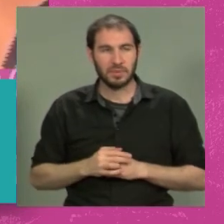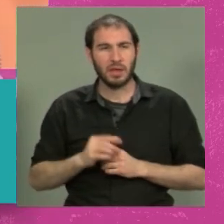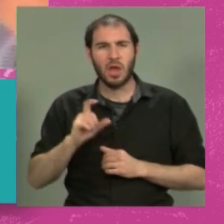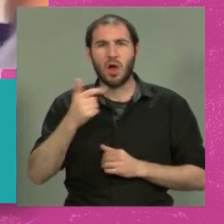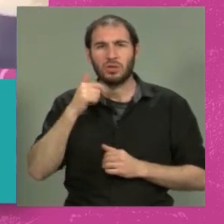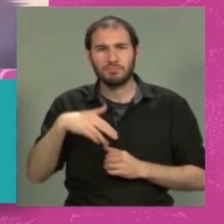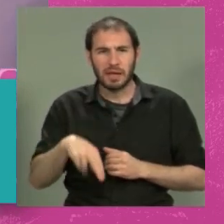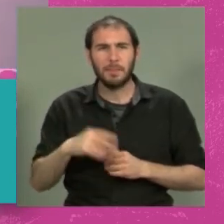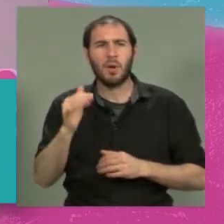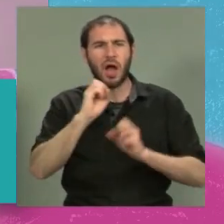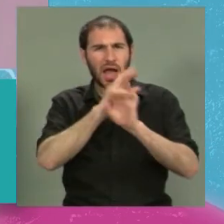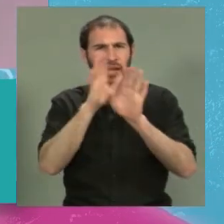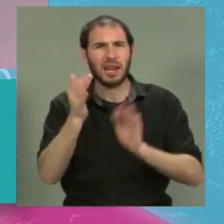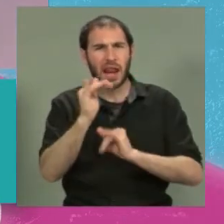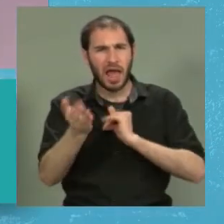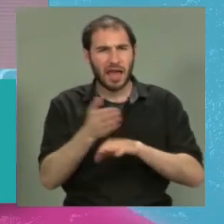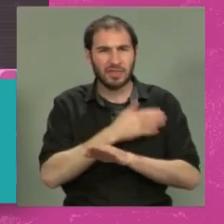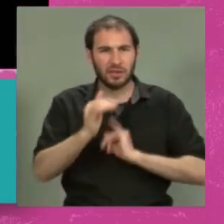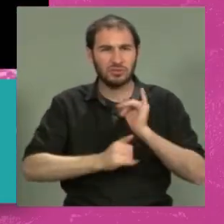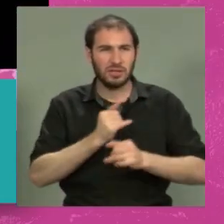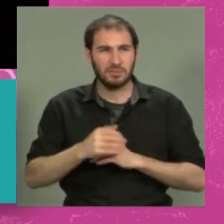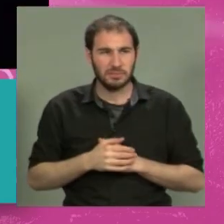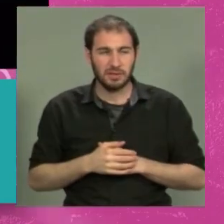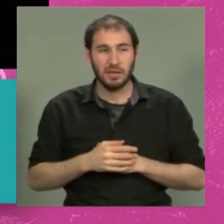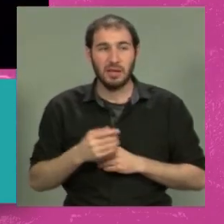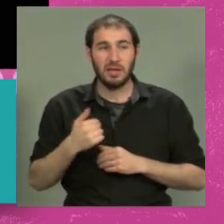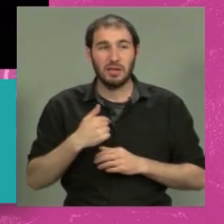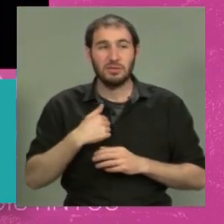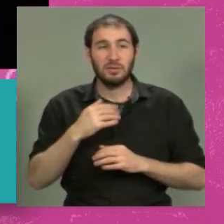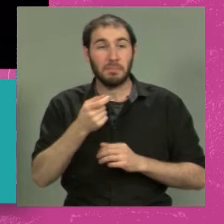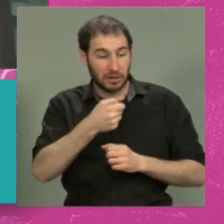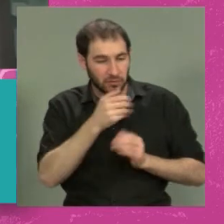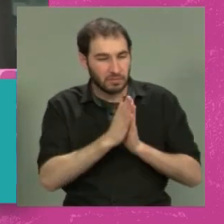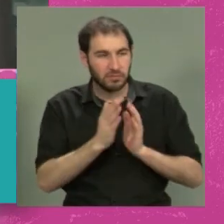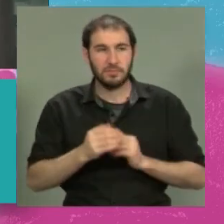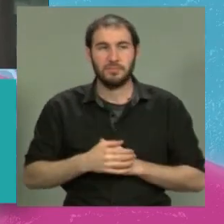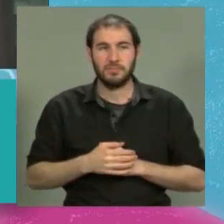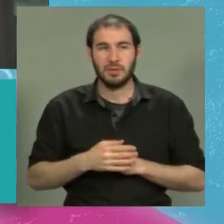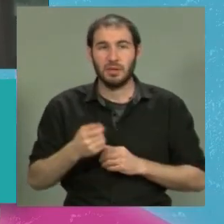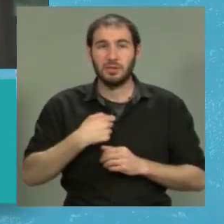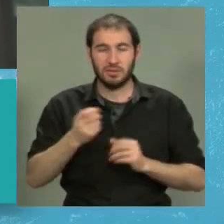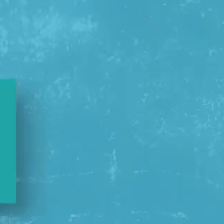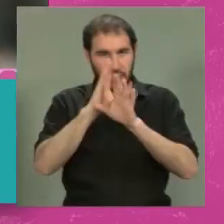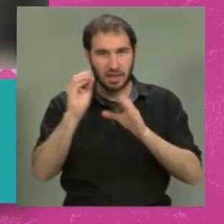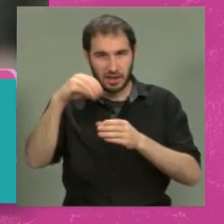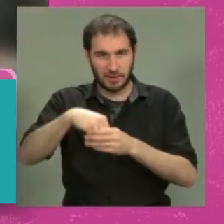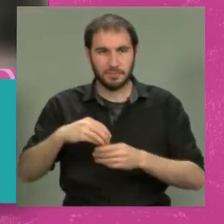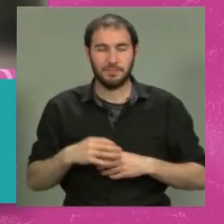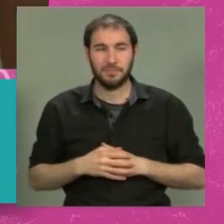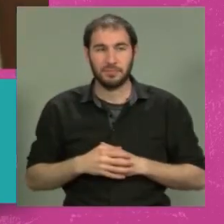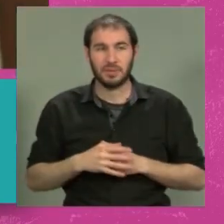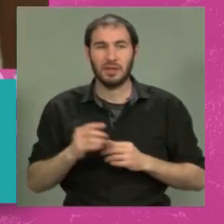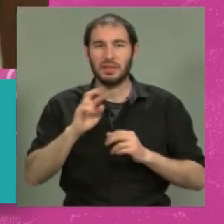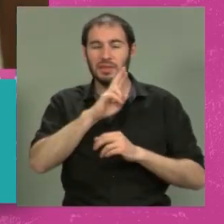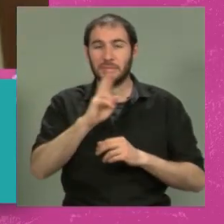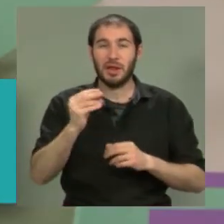la religión vos querías aclararnos algo recién. Sí, yo quería hacer micrófono, por una salvedad de que religión,